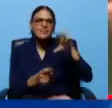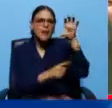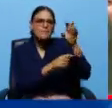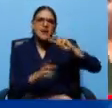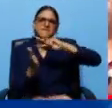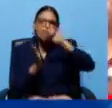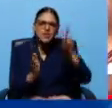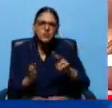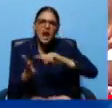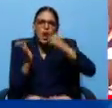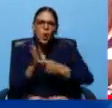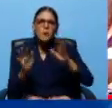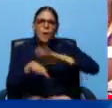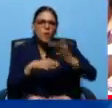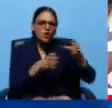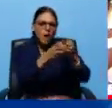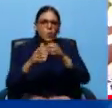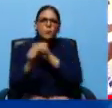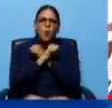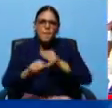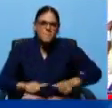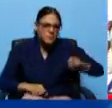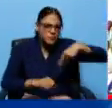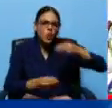las brigadas comunitarias militares han sido